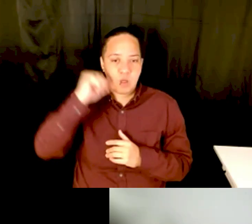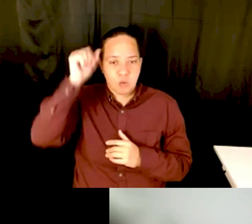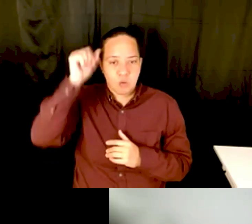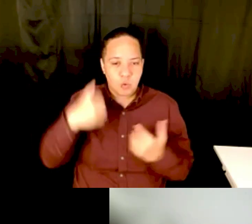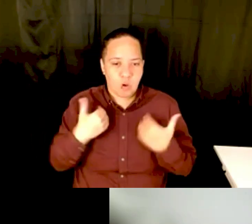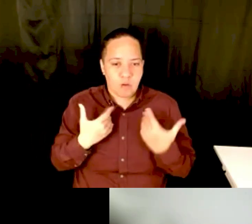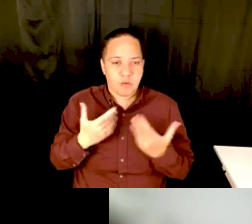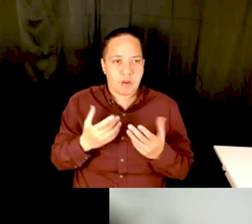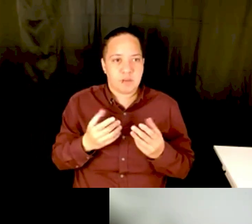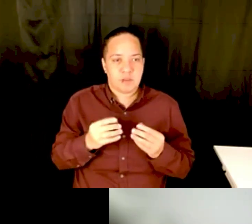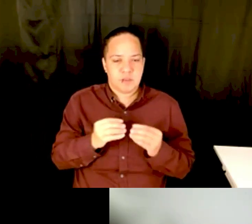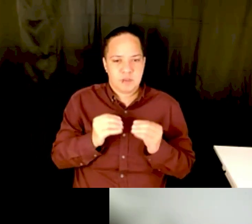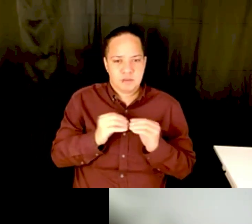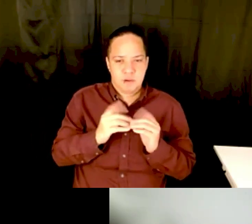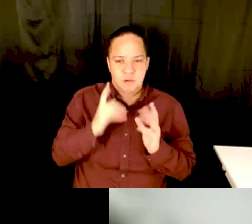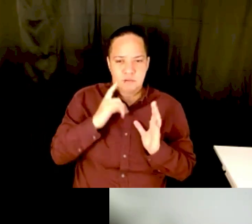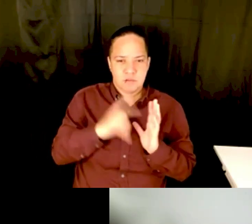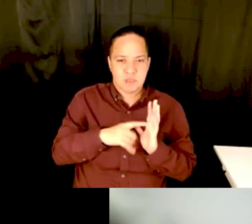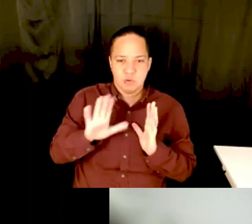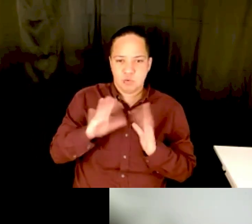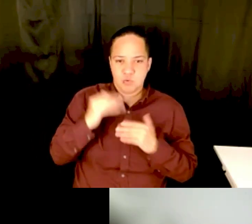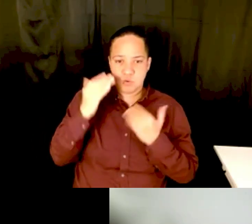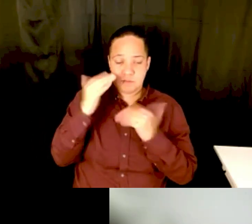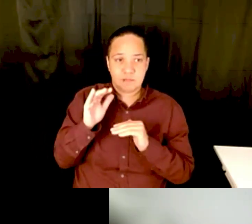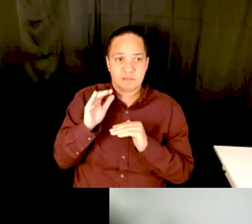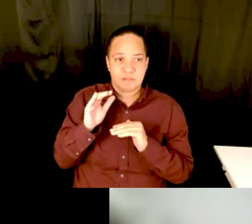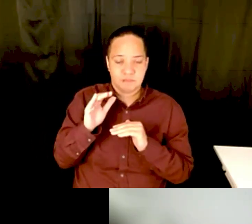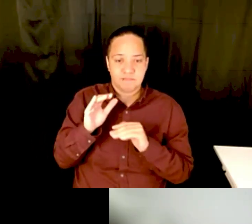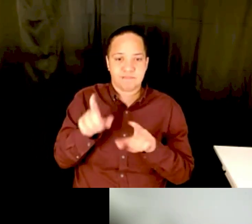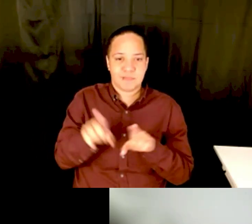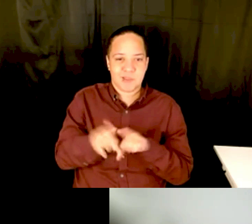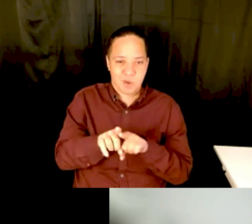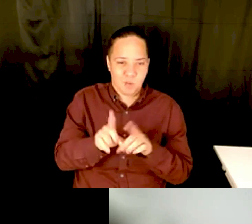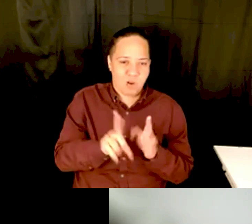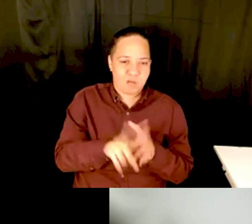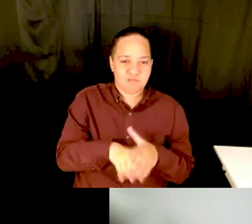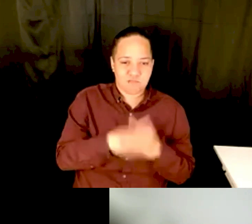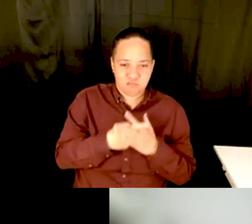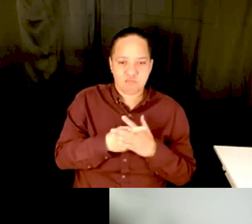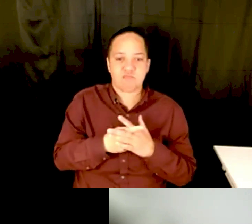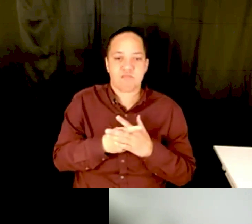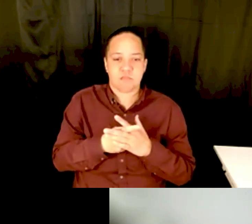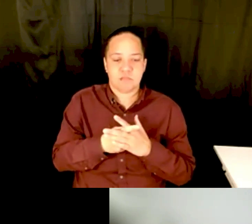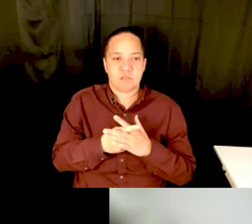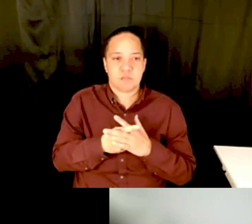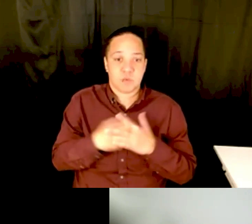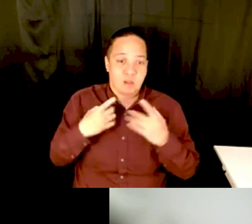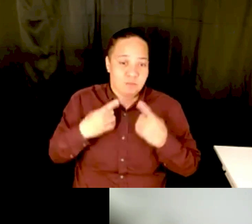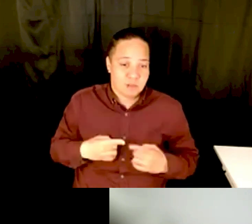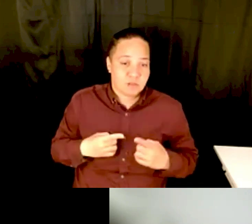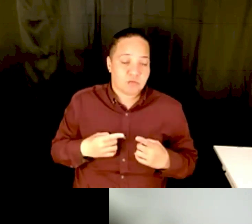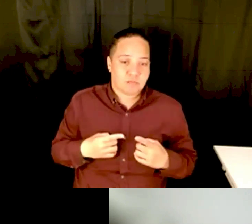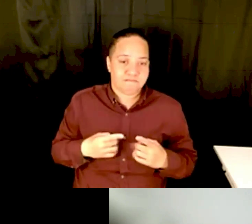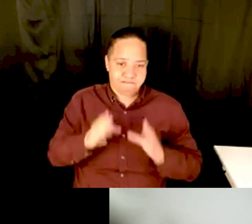y a darse cuenta de sus limitaciones, eso puede ser el inicio de una depresión que definitivamente